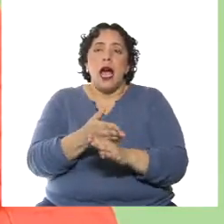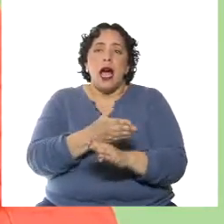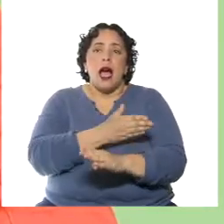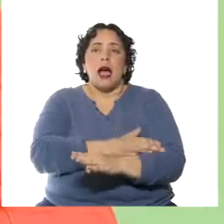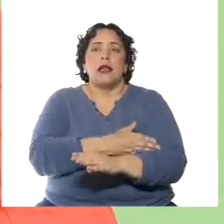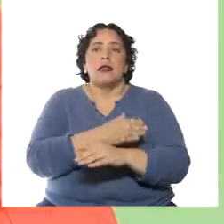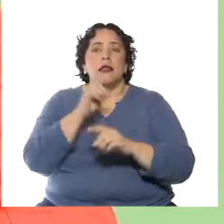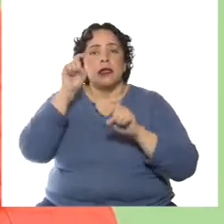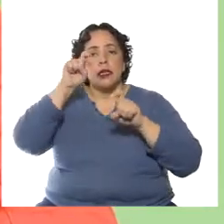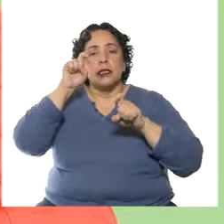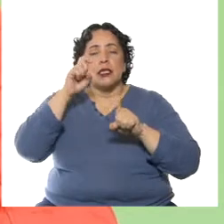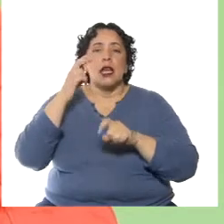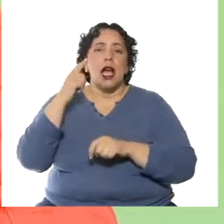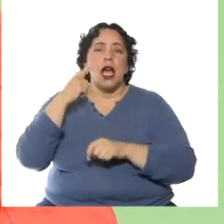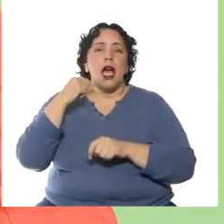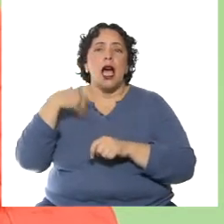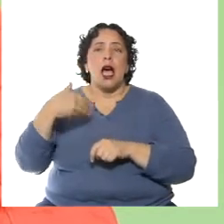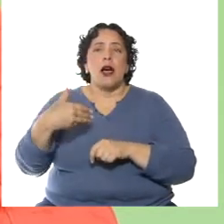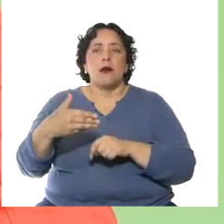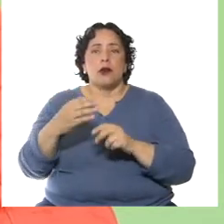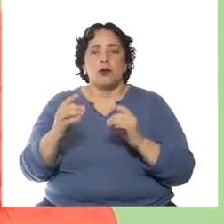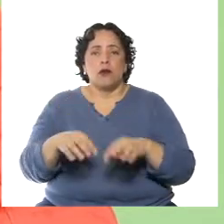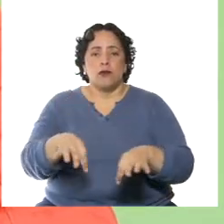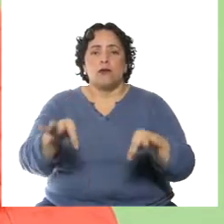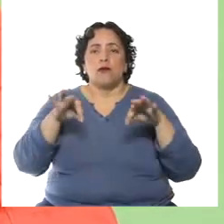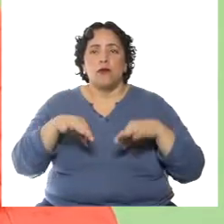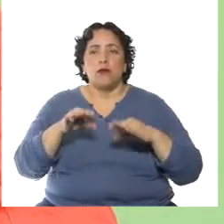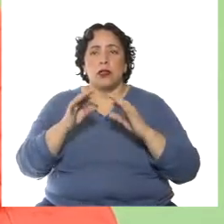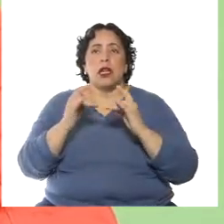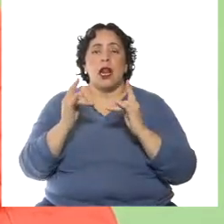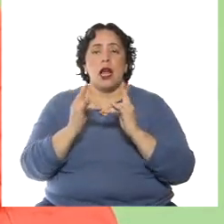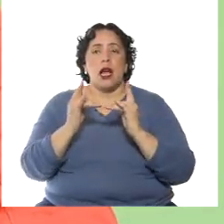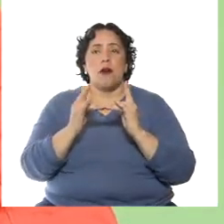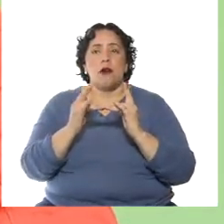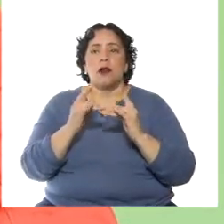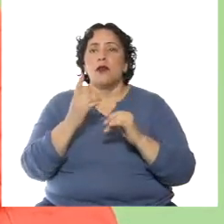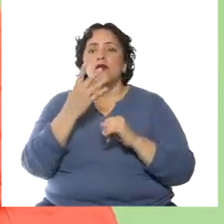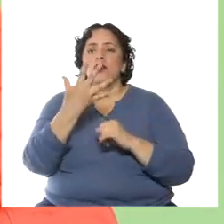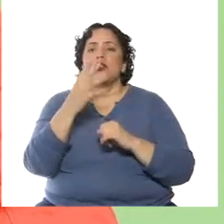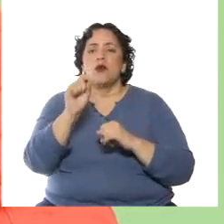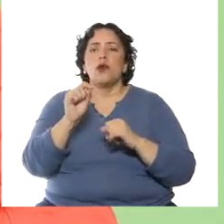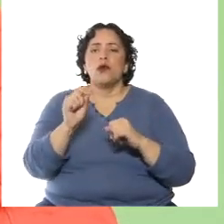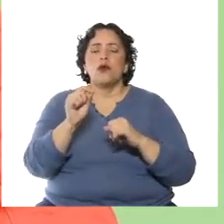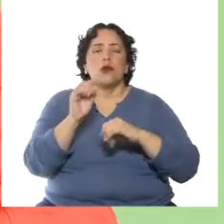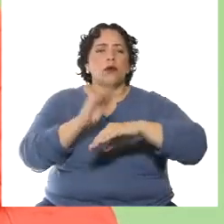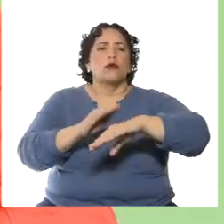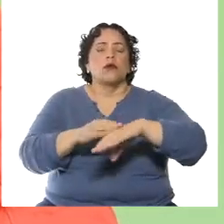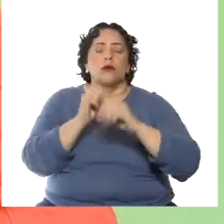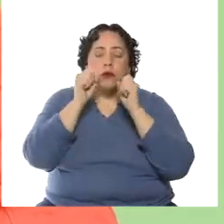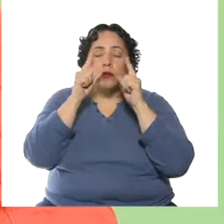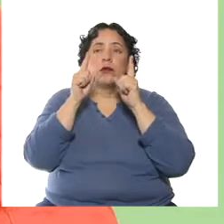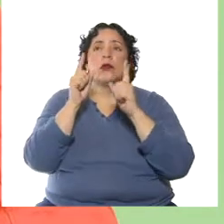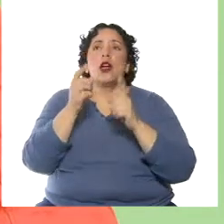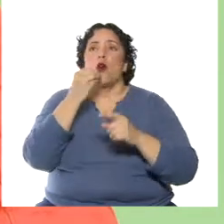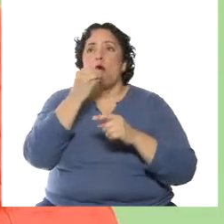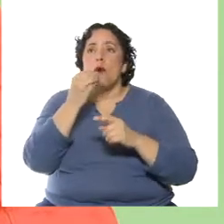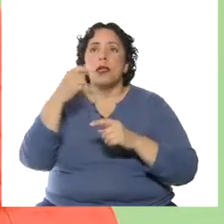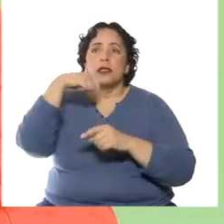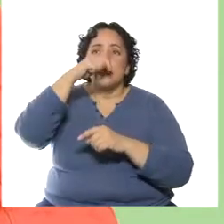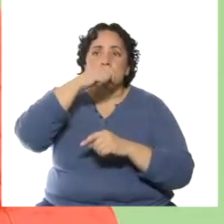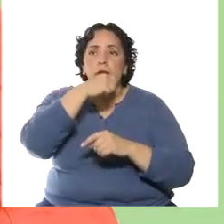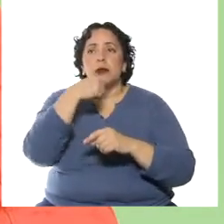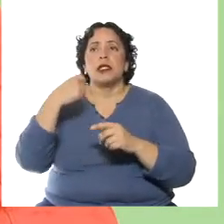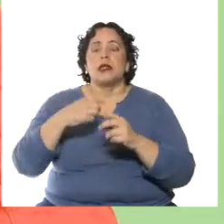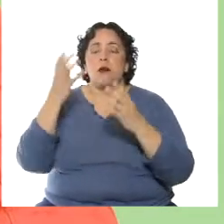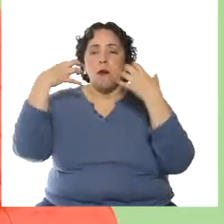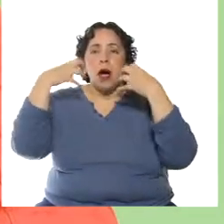enseñarle el hábito de acomodar la cama, no esperes que ya te falten 5 minutos para salir y pretendas que la niña o el niño coma, se cepille los